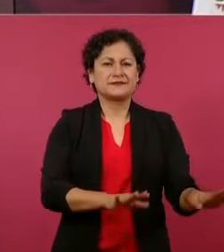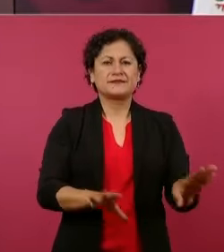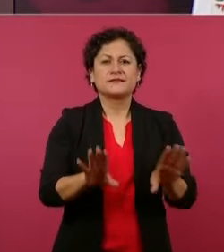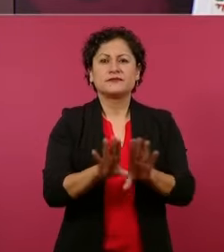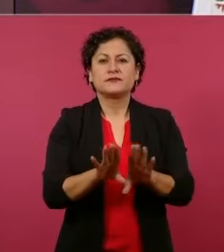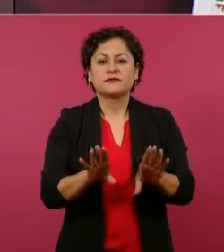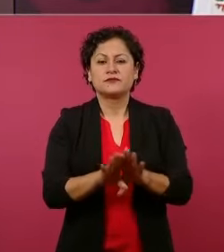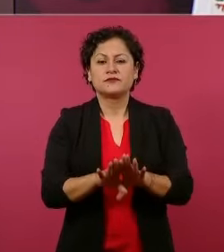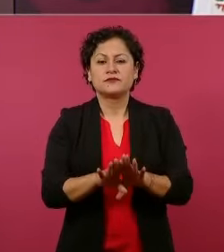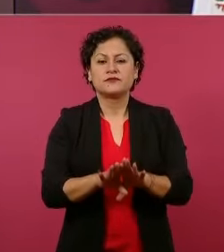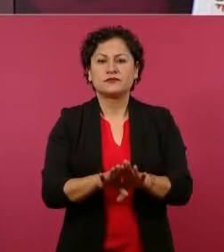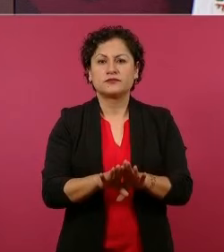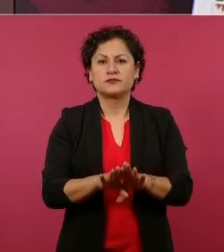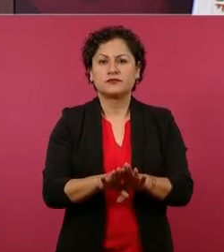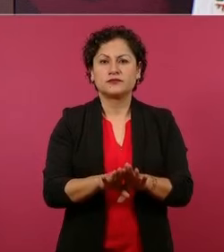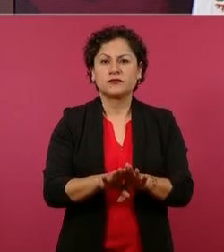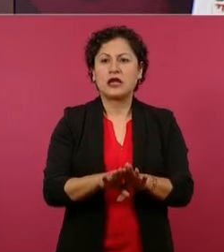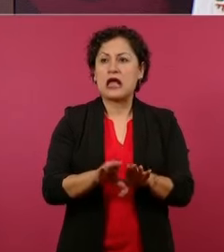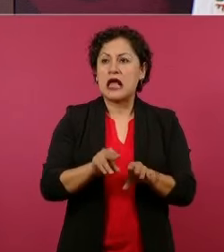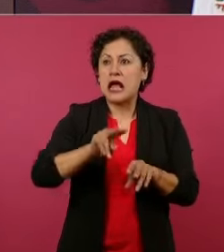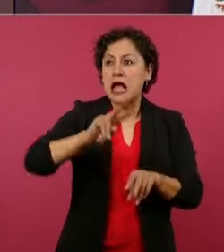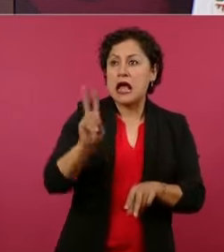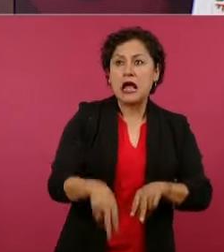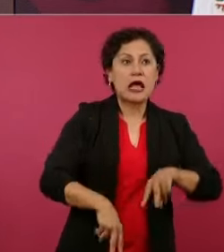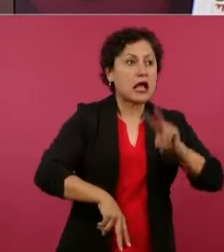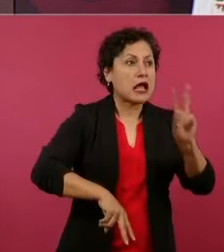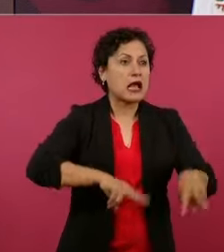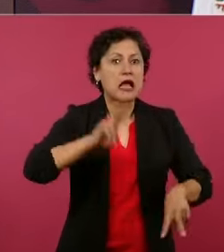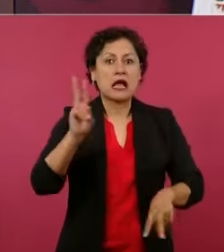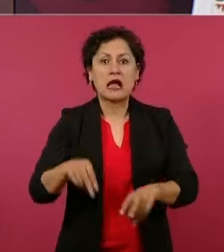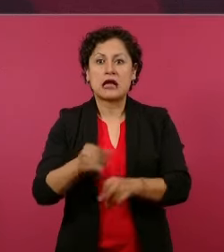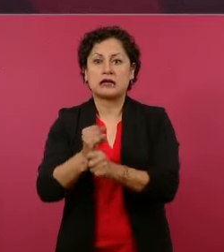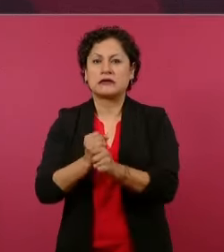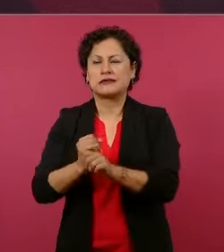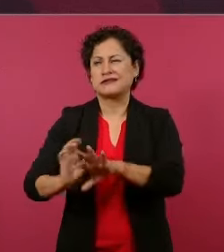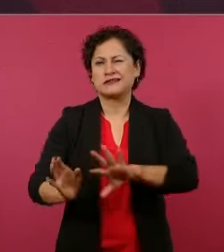pruritos hay que mentir mentir mentir mentir